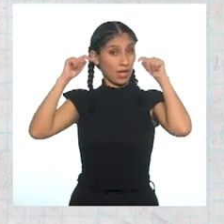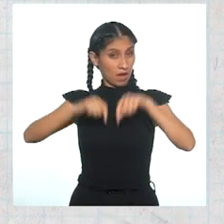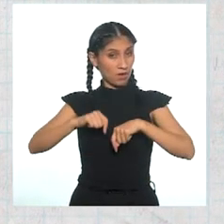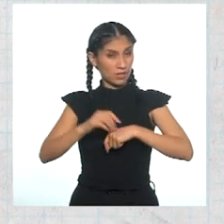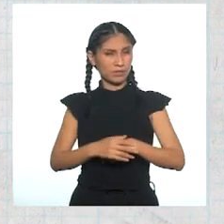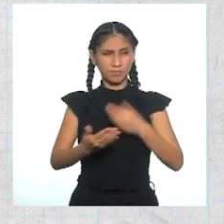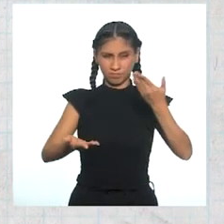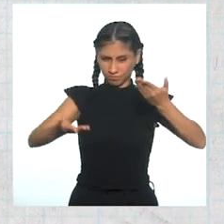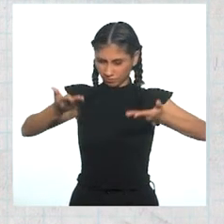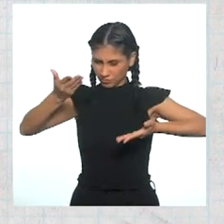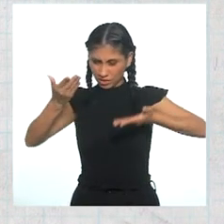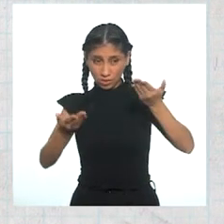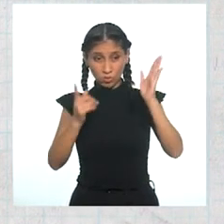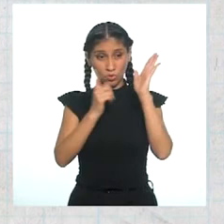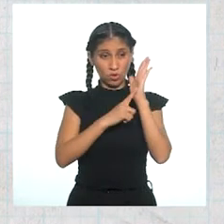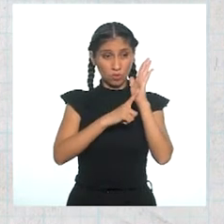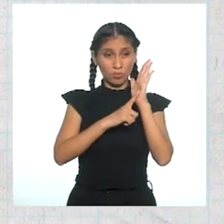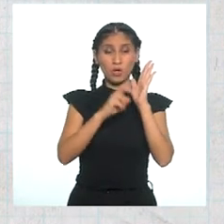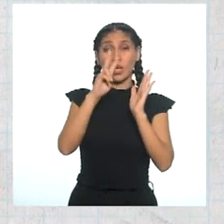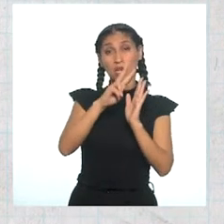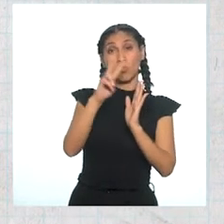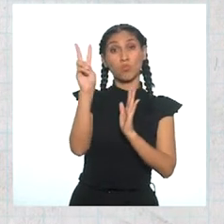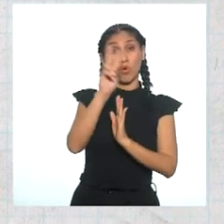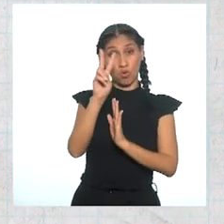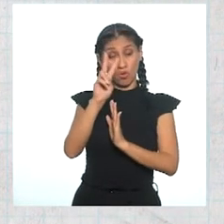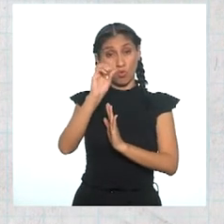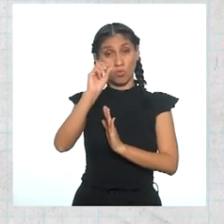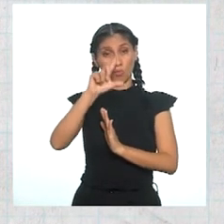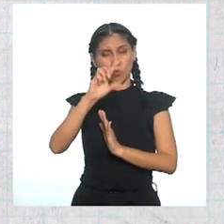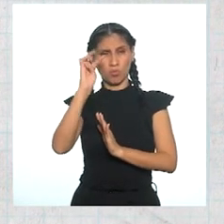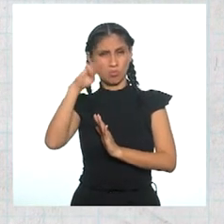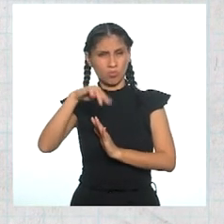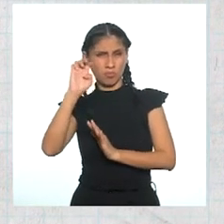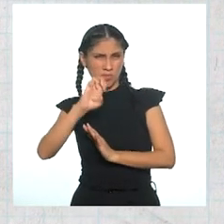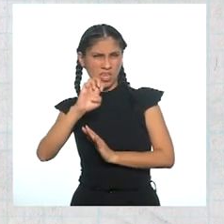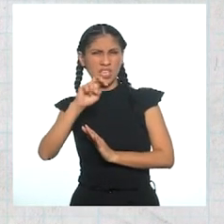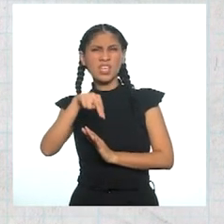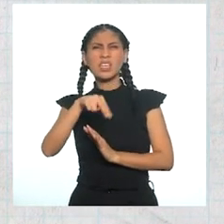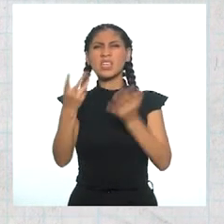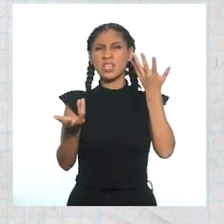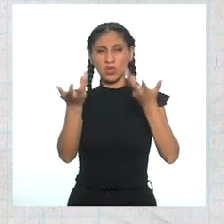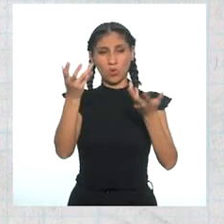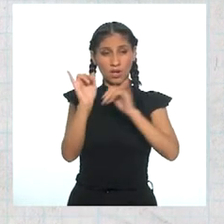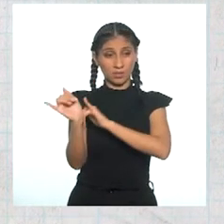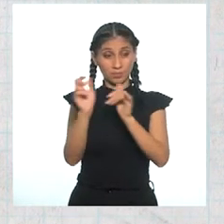Ahora, calculo el volumen con la fórmula del volumen del cilindro. Sería así: